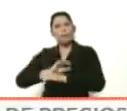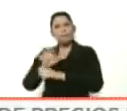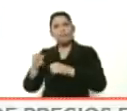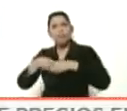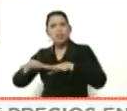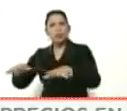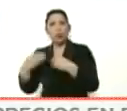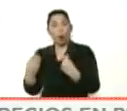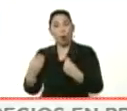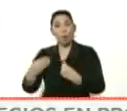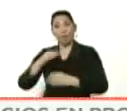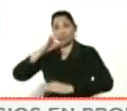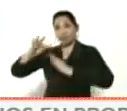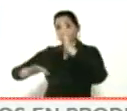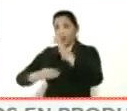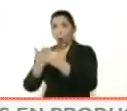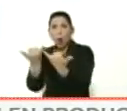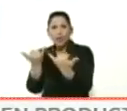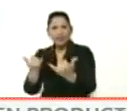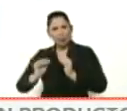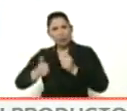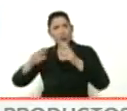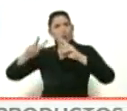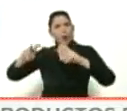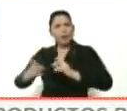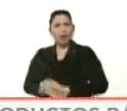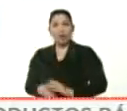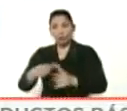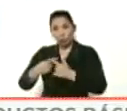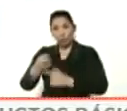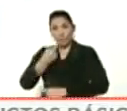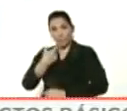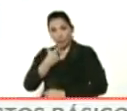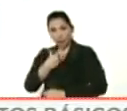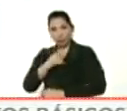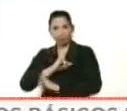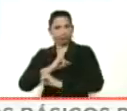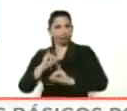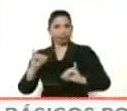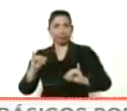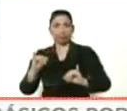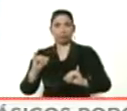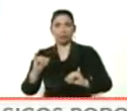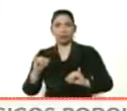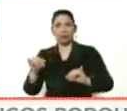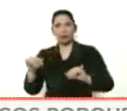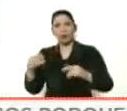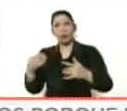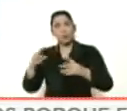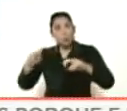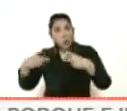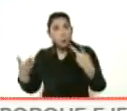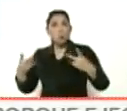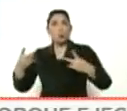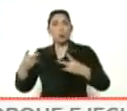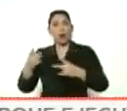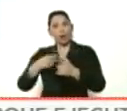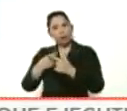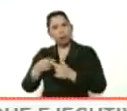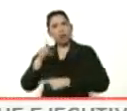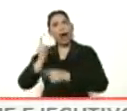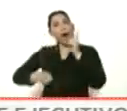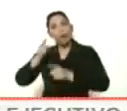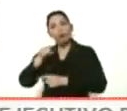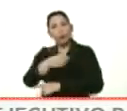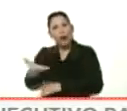una infección muy reciente, los medicamentos, los tratamientos son tratamientos igual novedosos, son tratamientos, algunos de